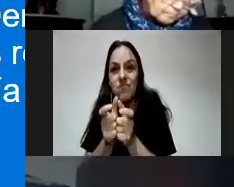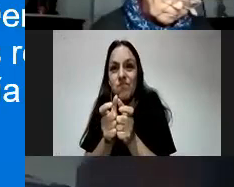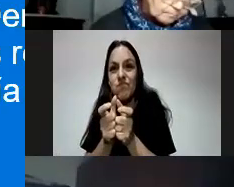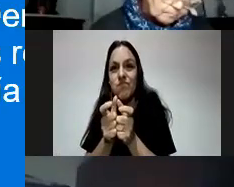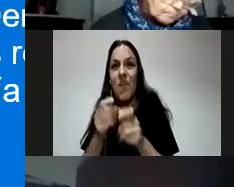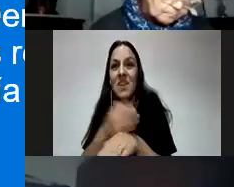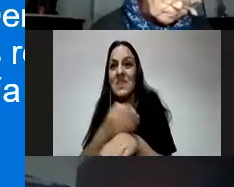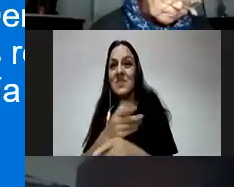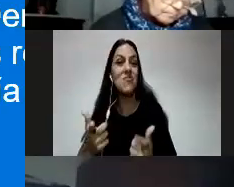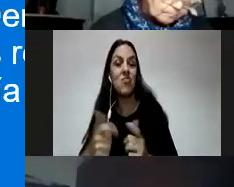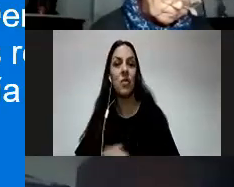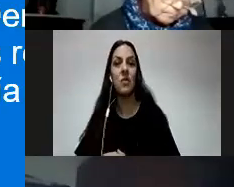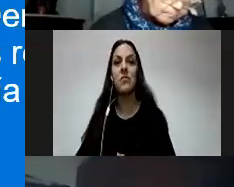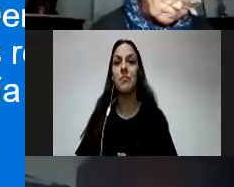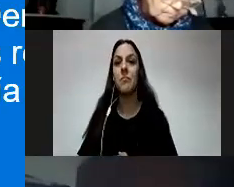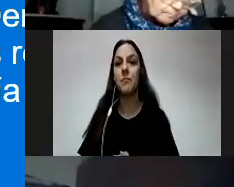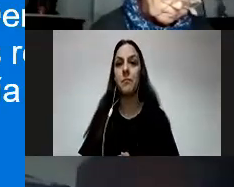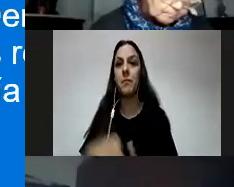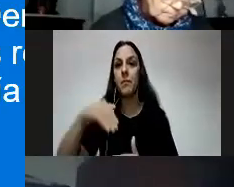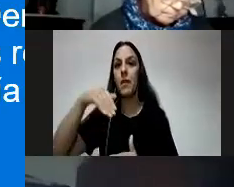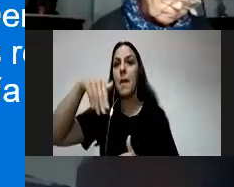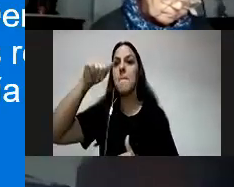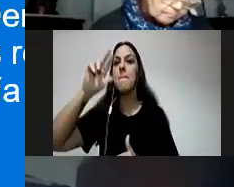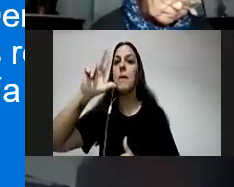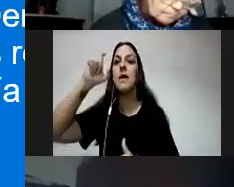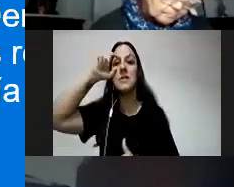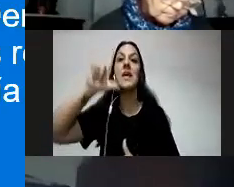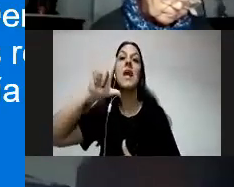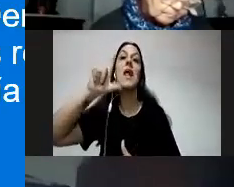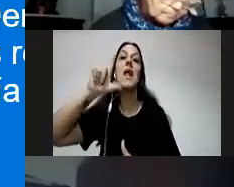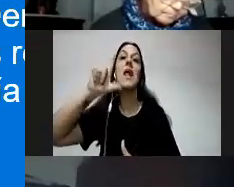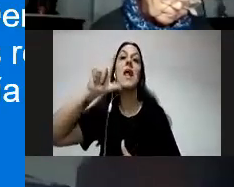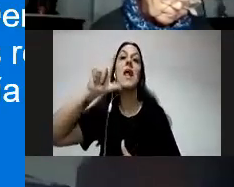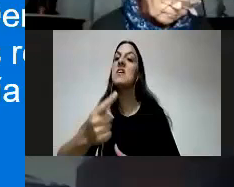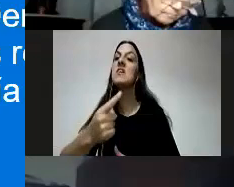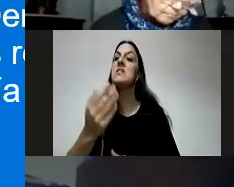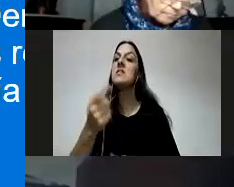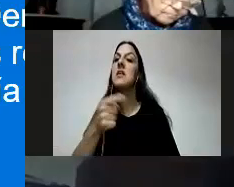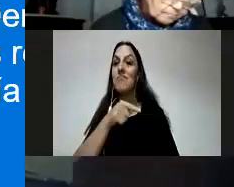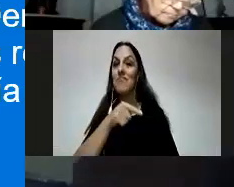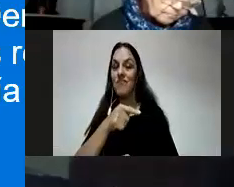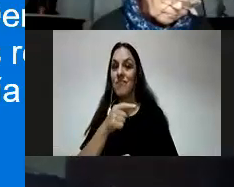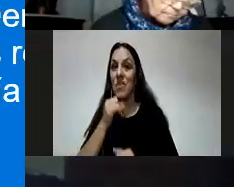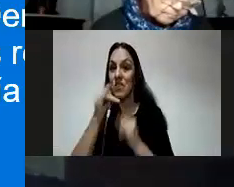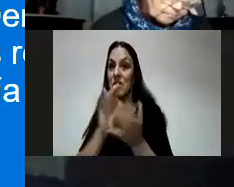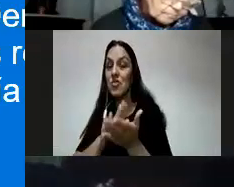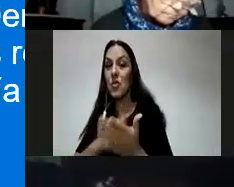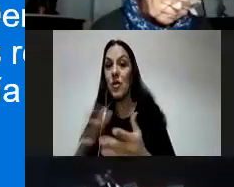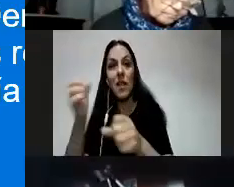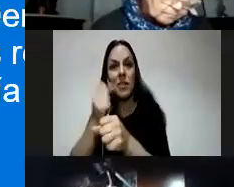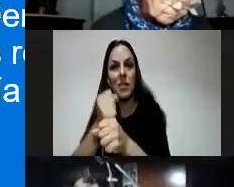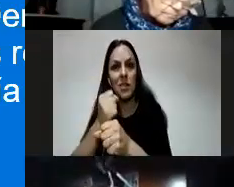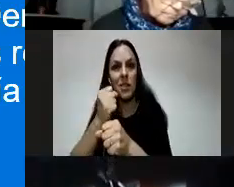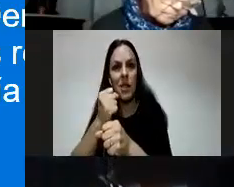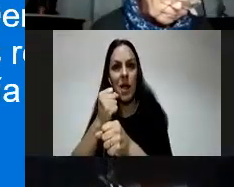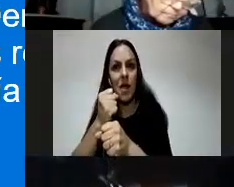acá, Marcelo Venturelli dice, me parece que la mención que realizó el doctor Lucero respecto del trabajo que se efectuó con las